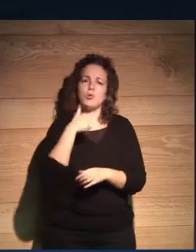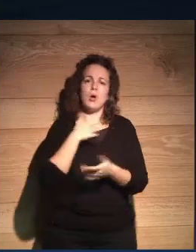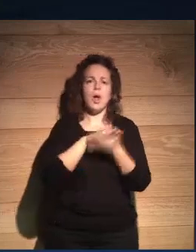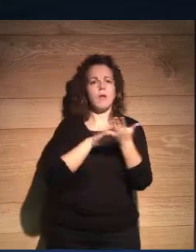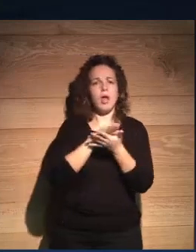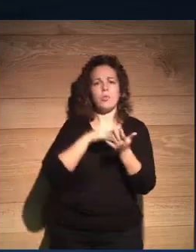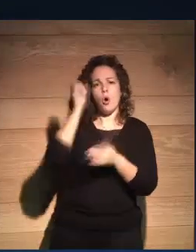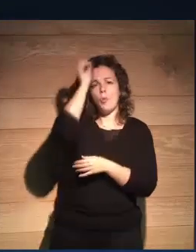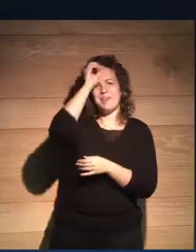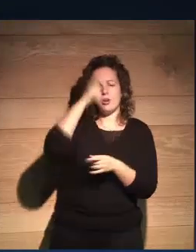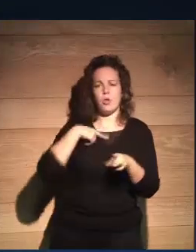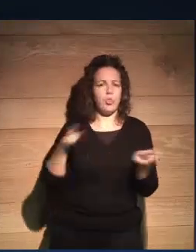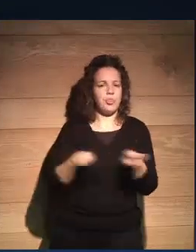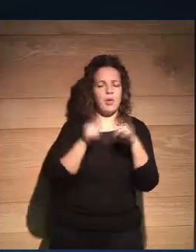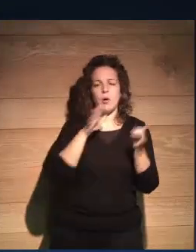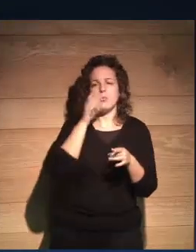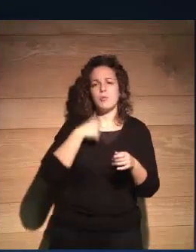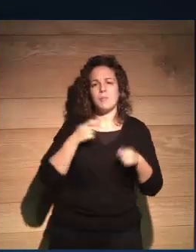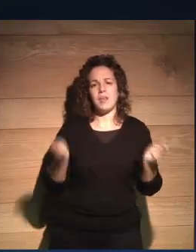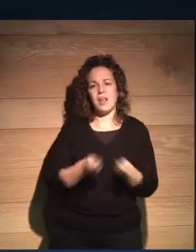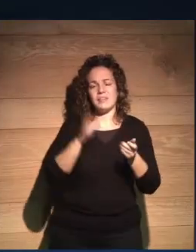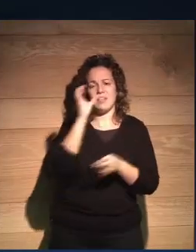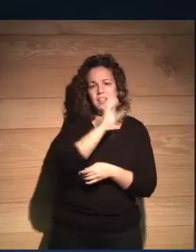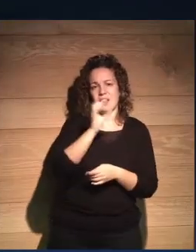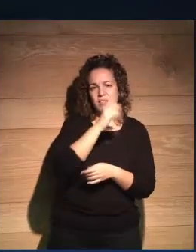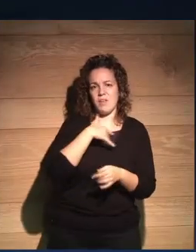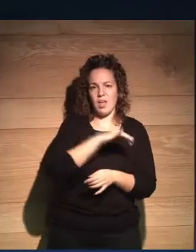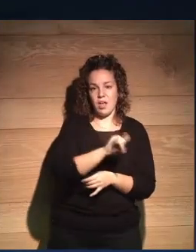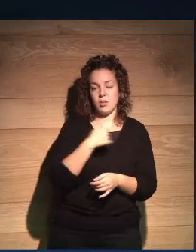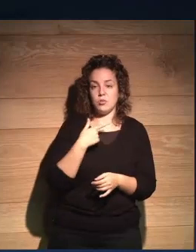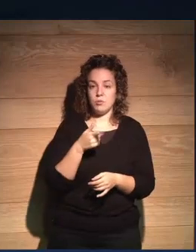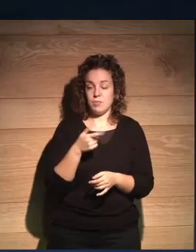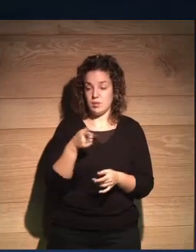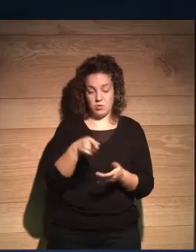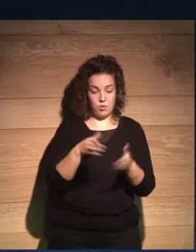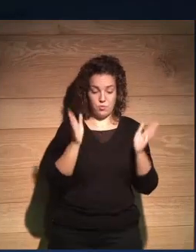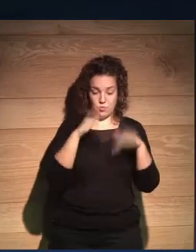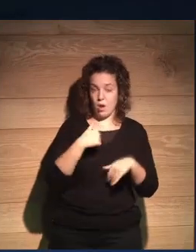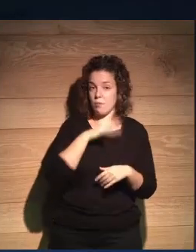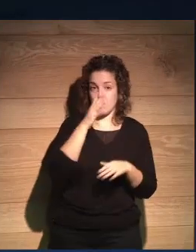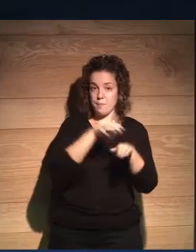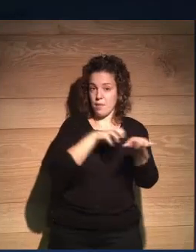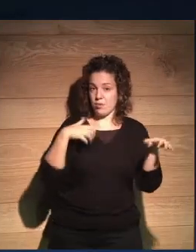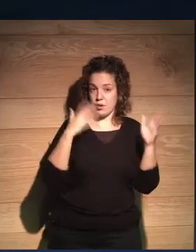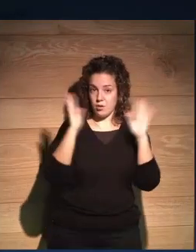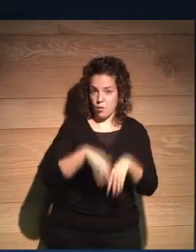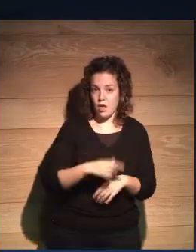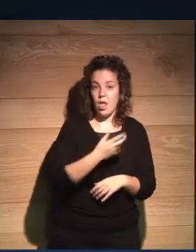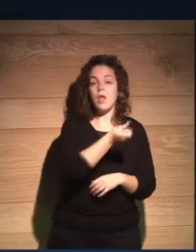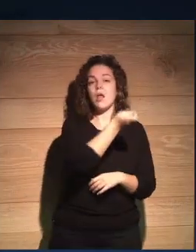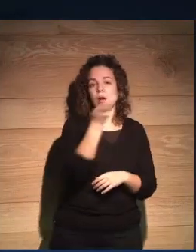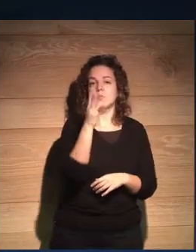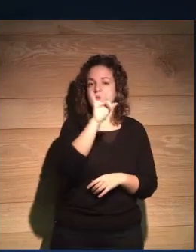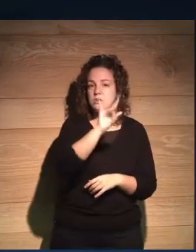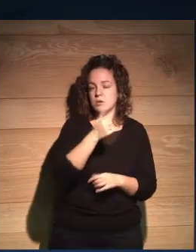me da igual los opinólogos porque yo tengo mis revistas científicas. No, es que tus revistas científicas que yo le he leído no pone eso. En la mayoría, en algunas sí, no pone eso.